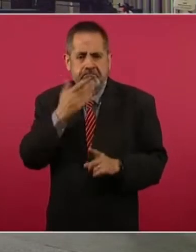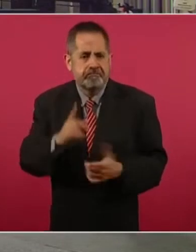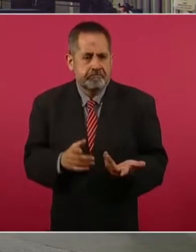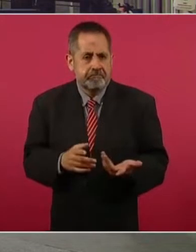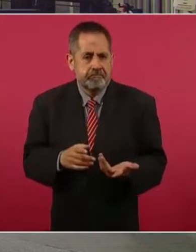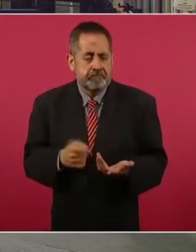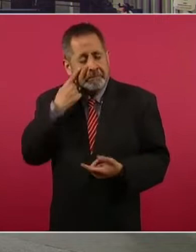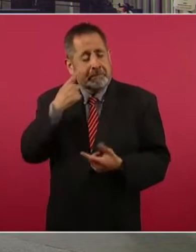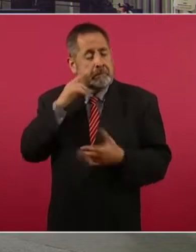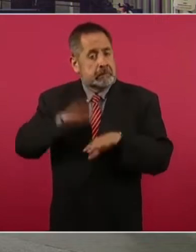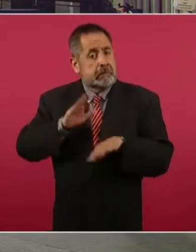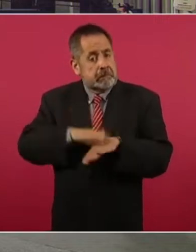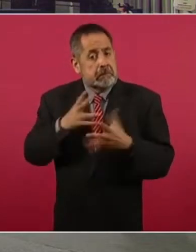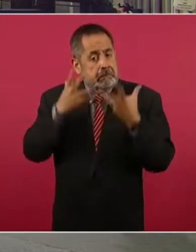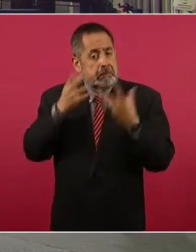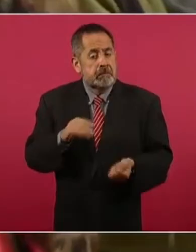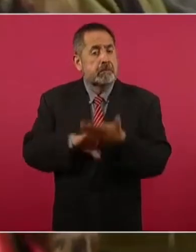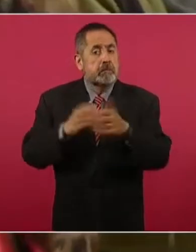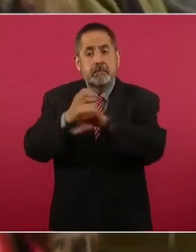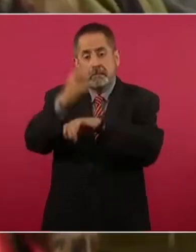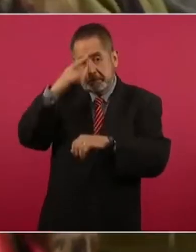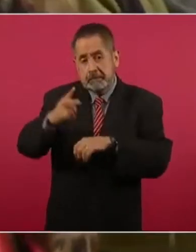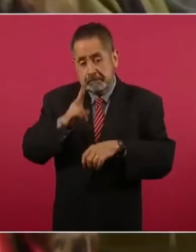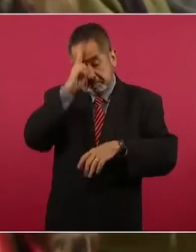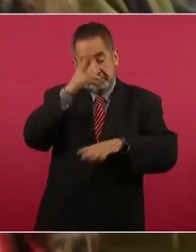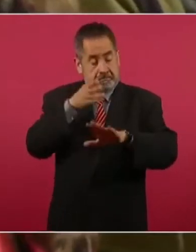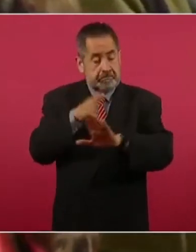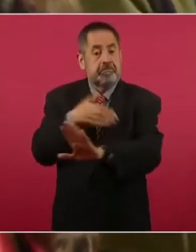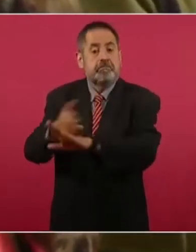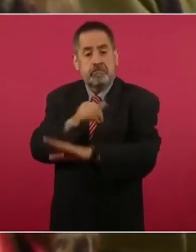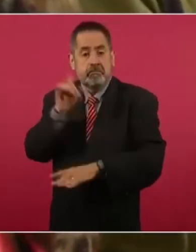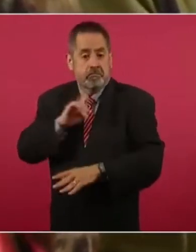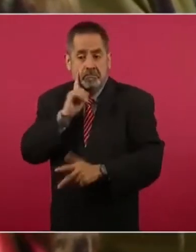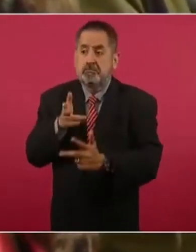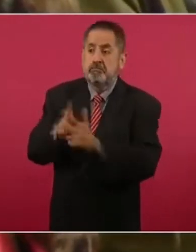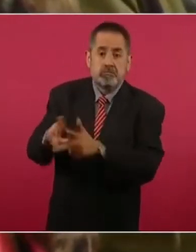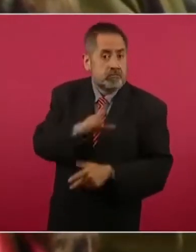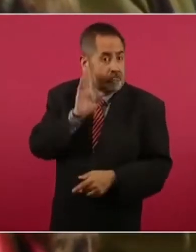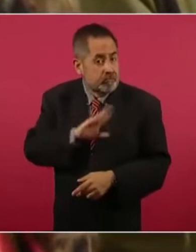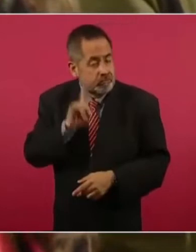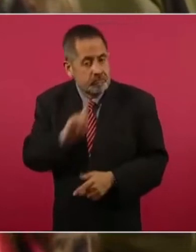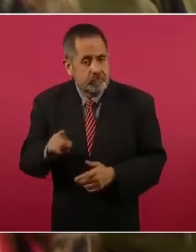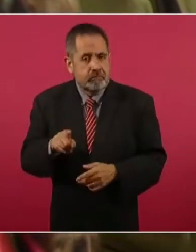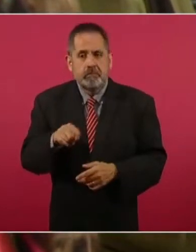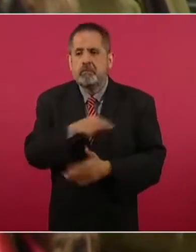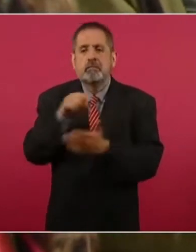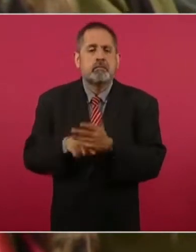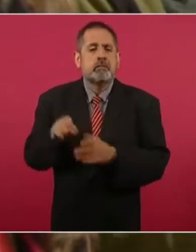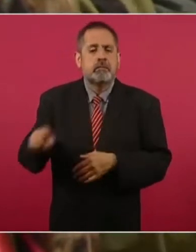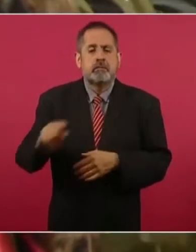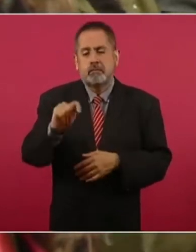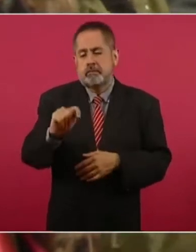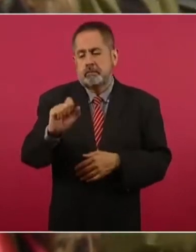agresiones y feminicidios, por ejemplo, en el Estado de México, en el municipio de Tecámac,